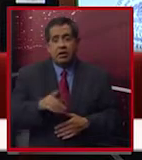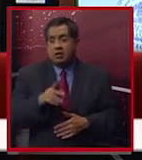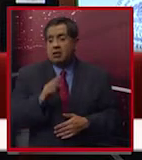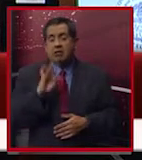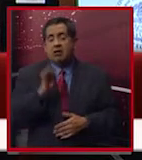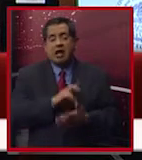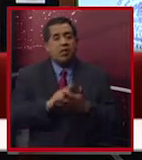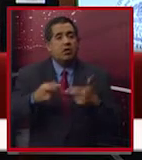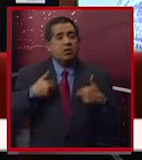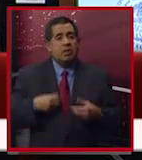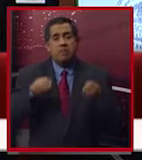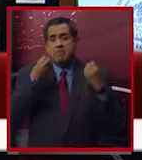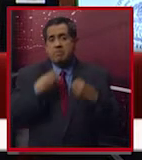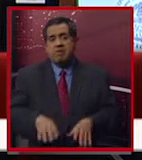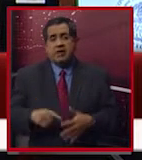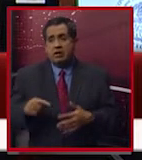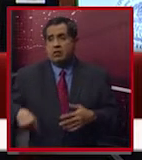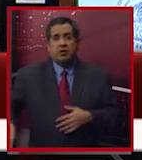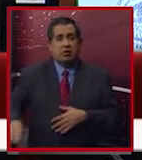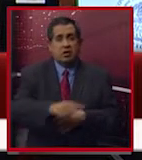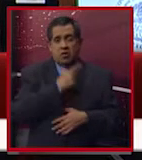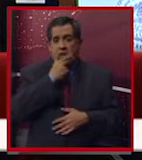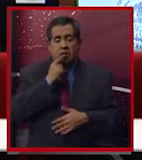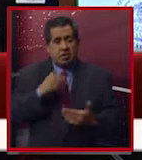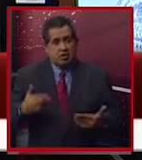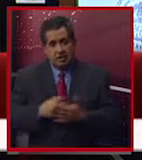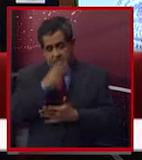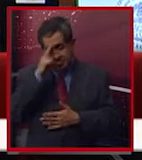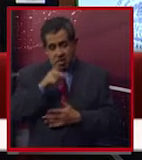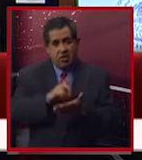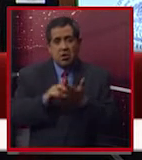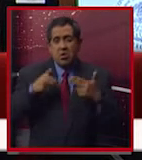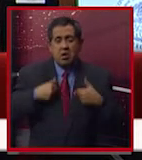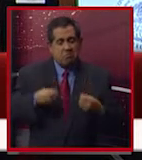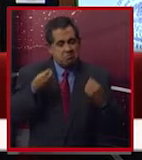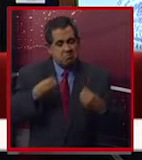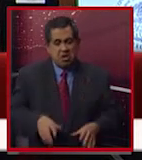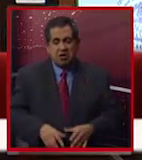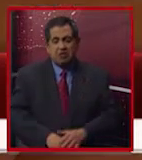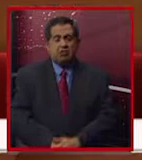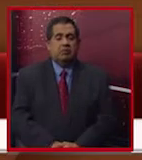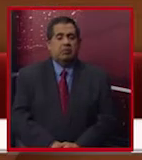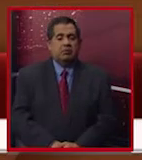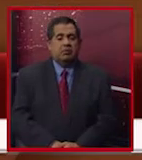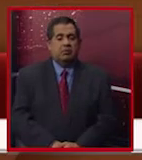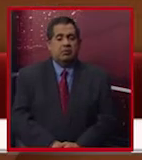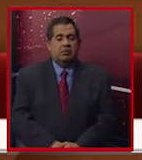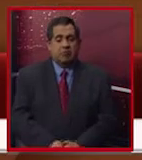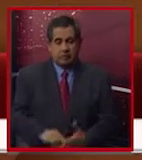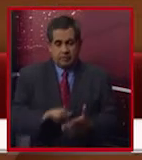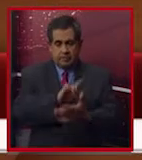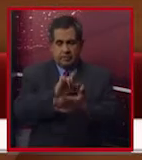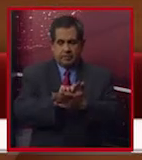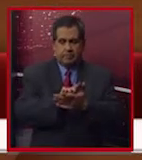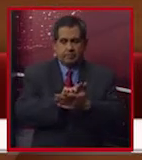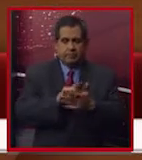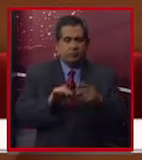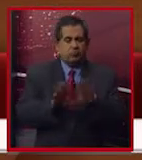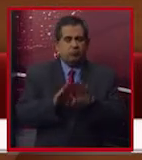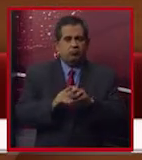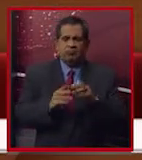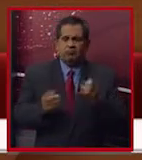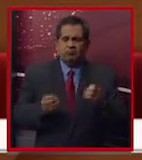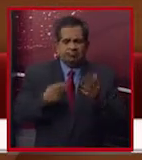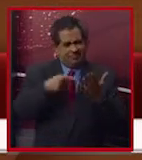vulneren derechos y libertades básicas de las mexicanas y los mexicanos. La ley es, en su parte